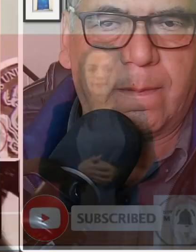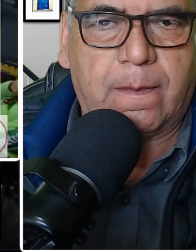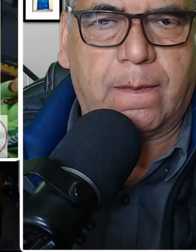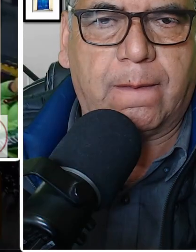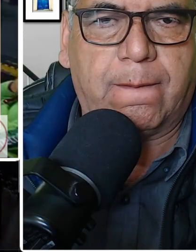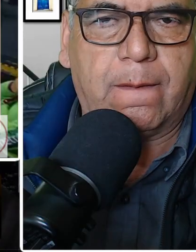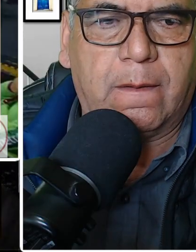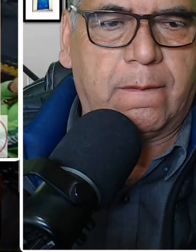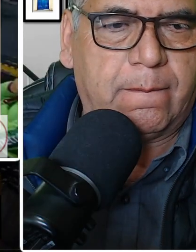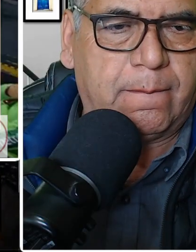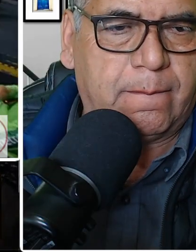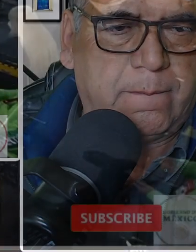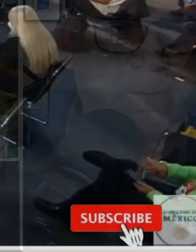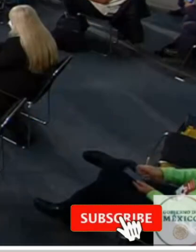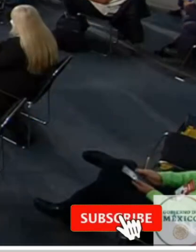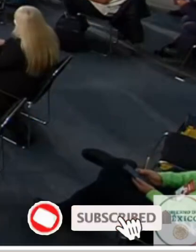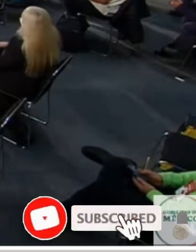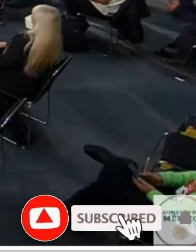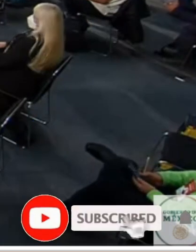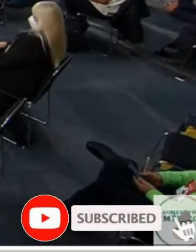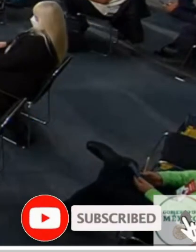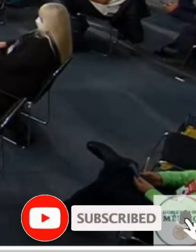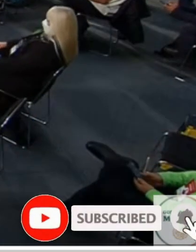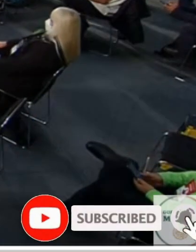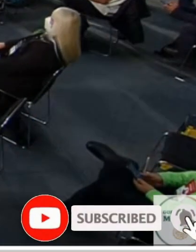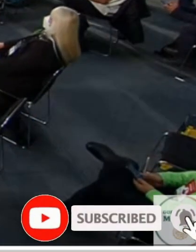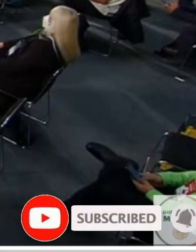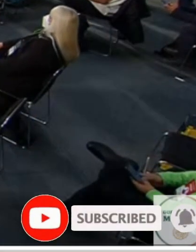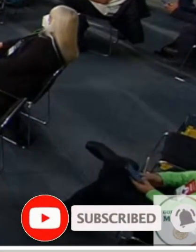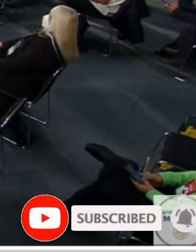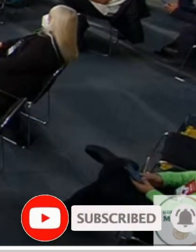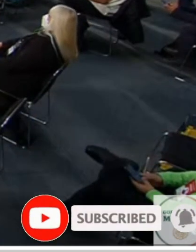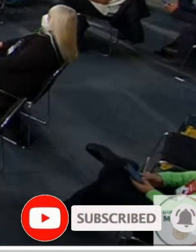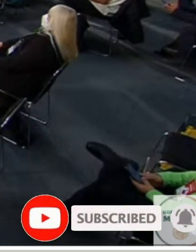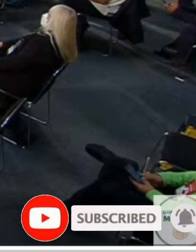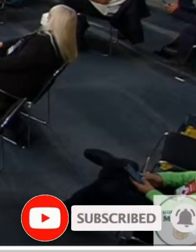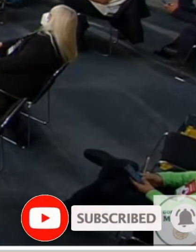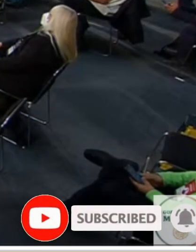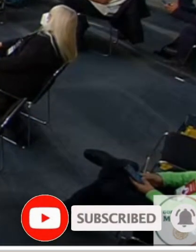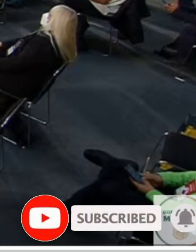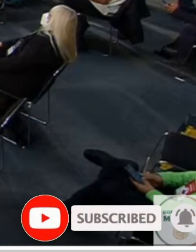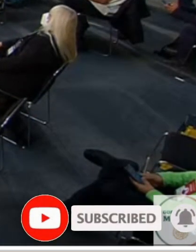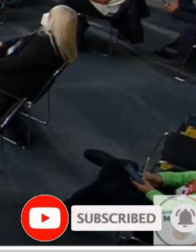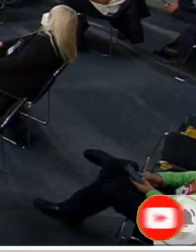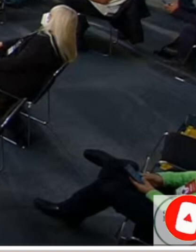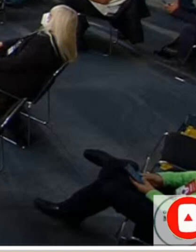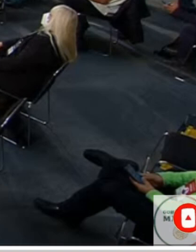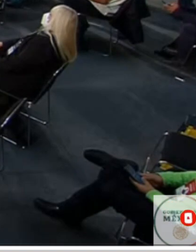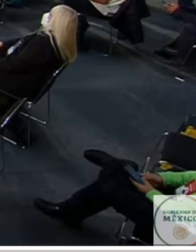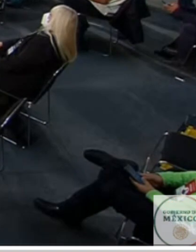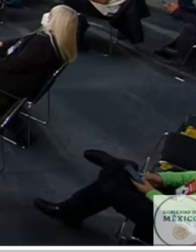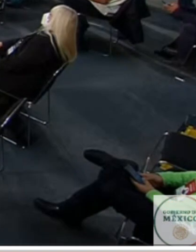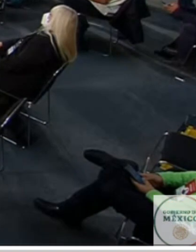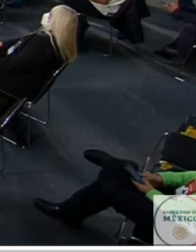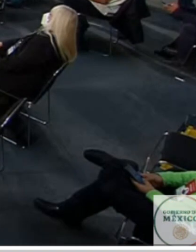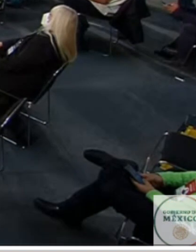Completar estos 11,000 instancias de médicos que hacen falta y que no tuvieron a esta primera